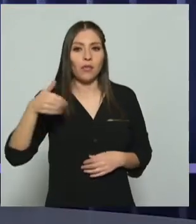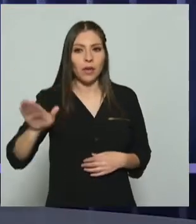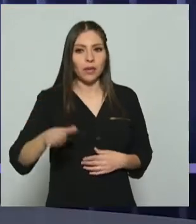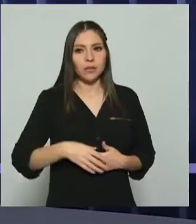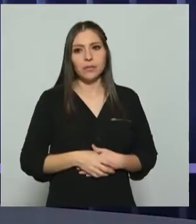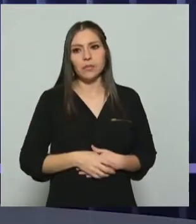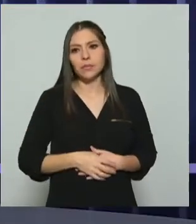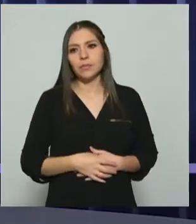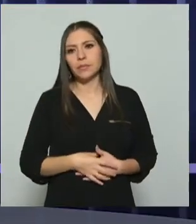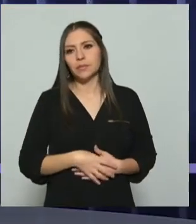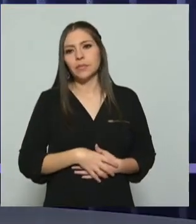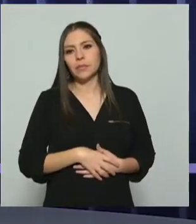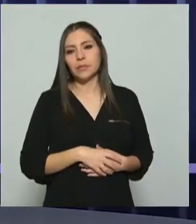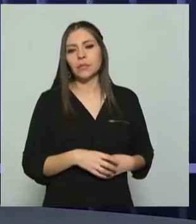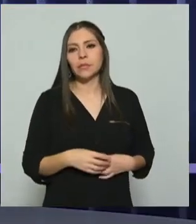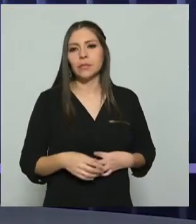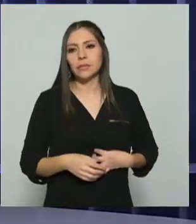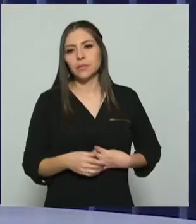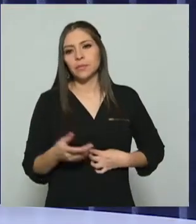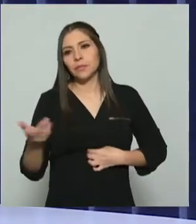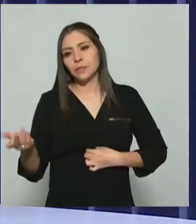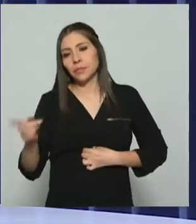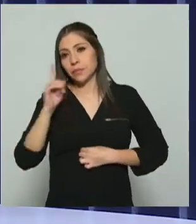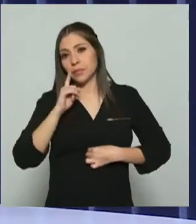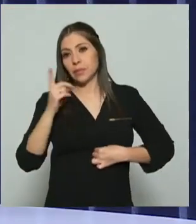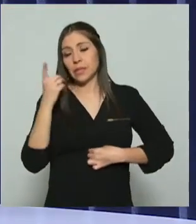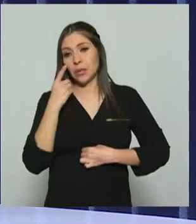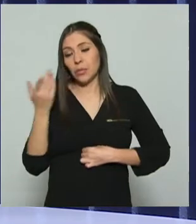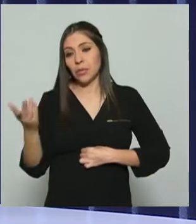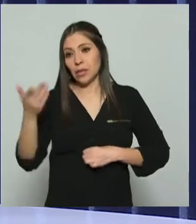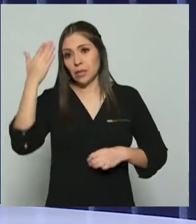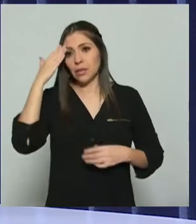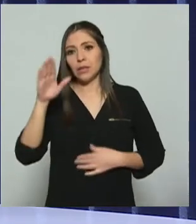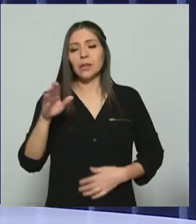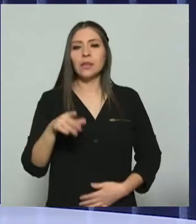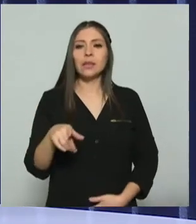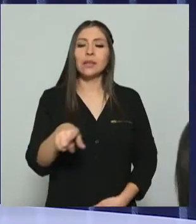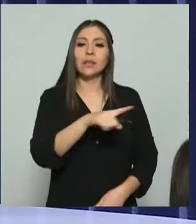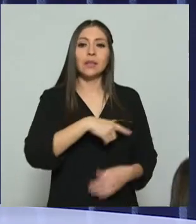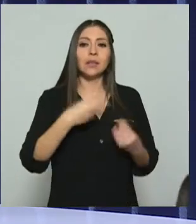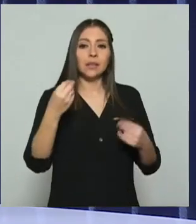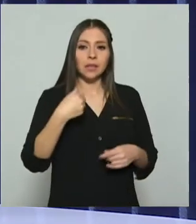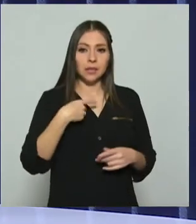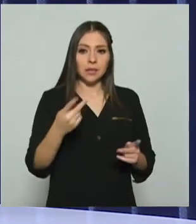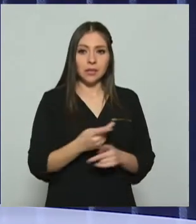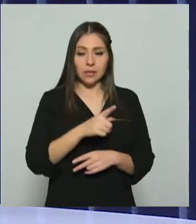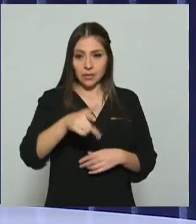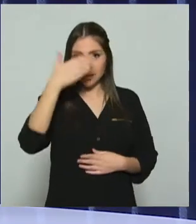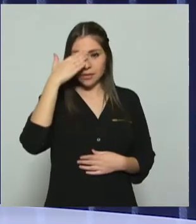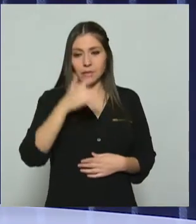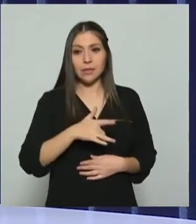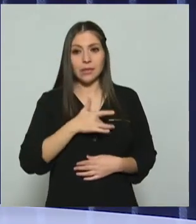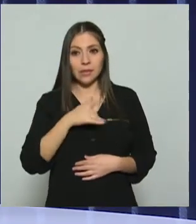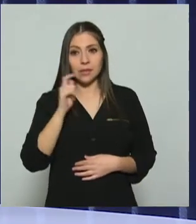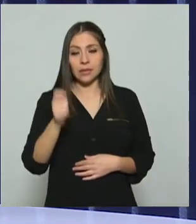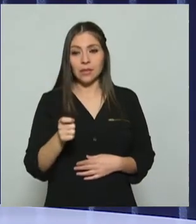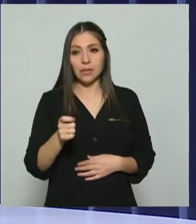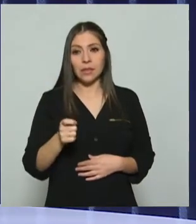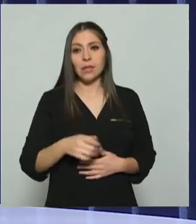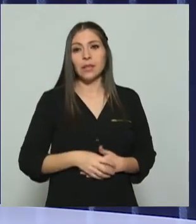bueno, Y la fue diputada, otra mujer. en fin, ¿sabe que a muchas de nosotras nos ha pasado? Sí. ¿Y sabe qué se siente? De